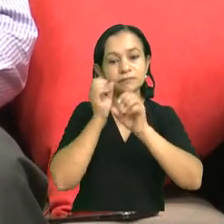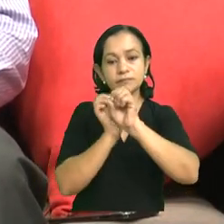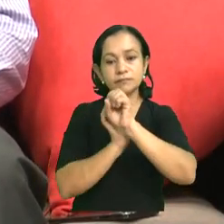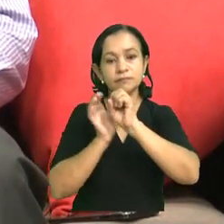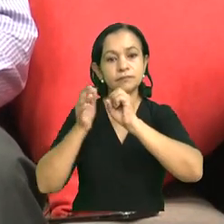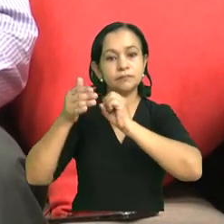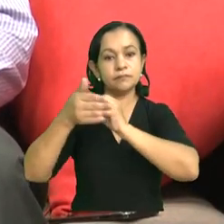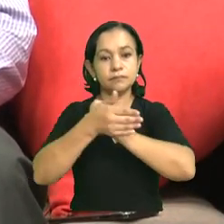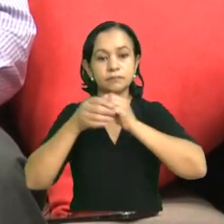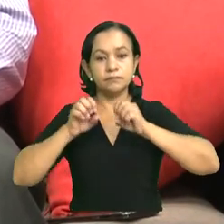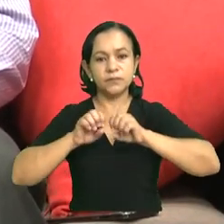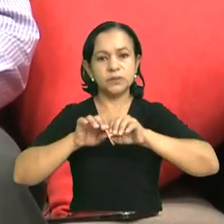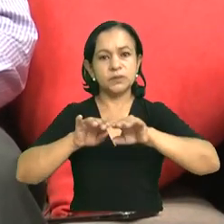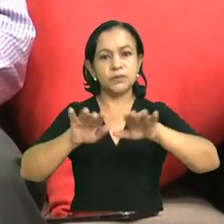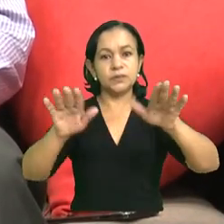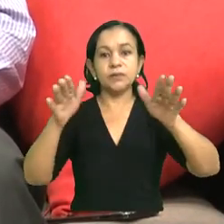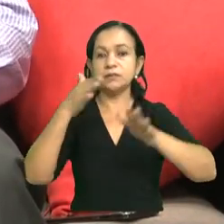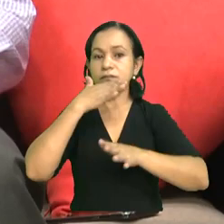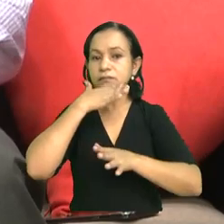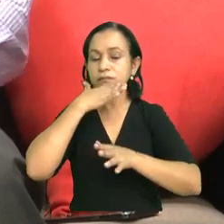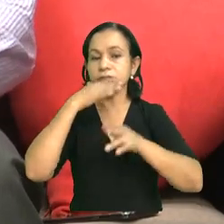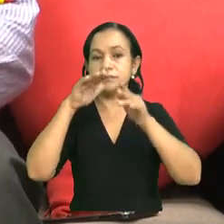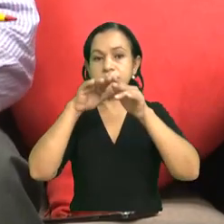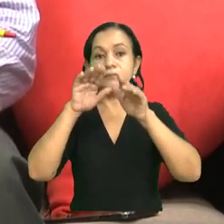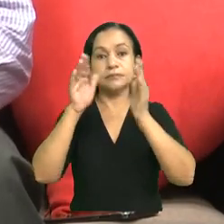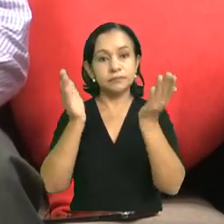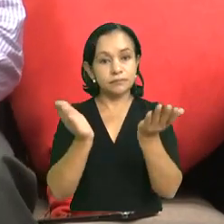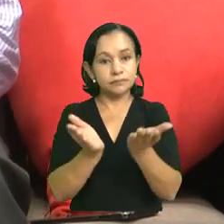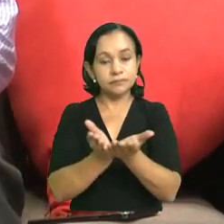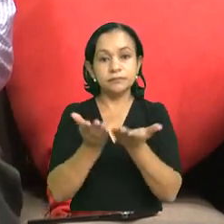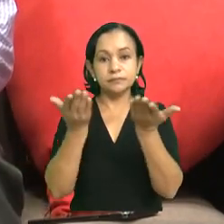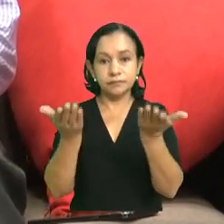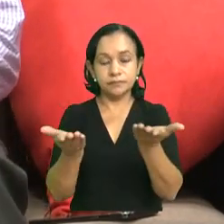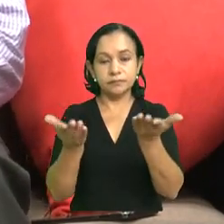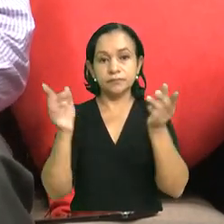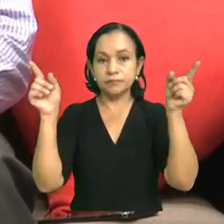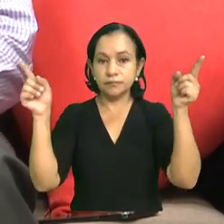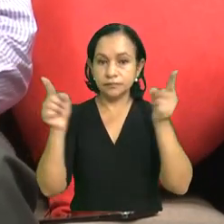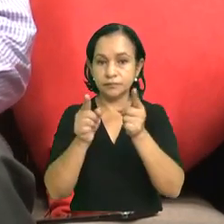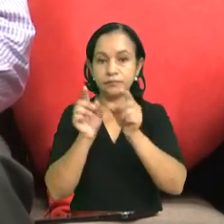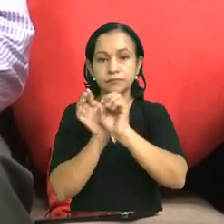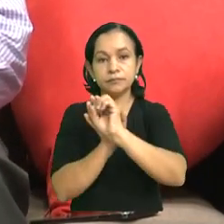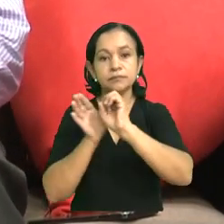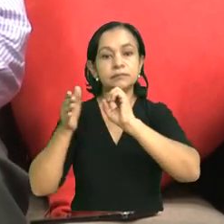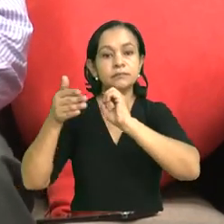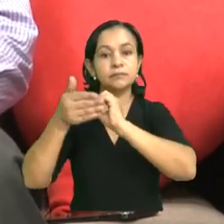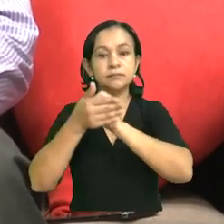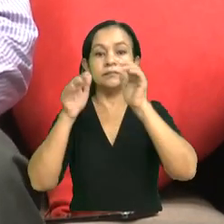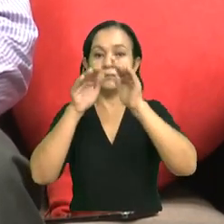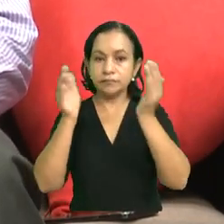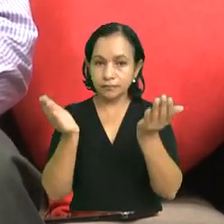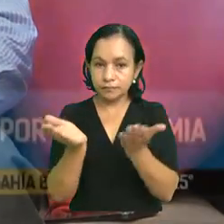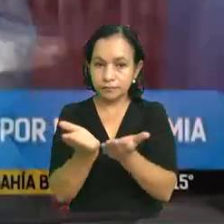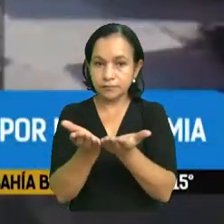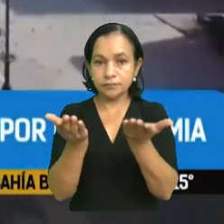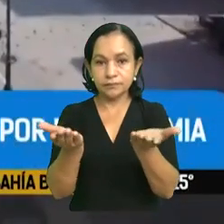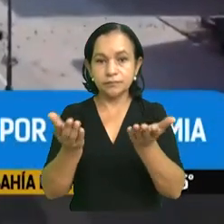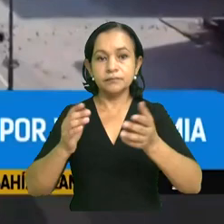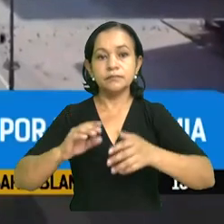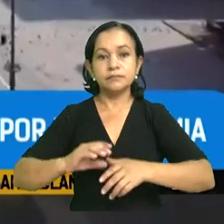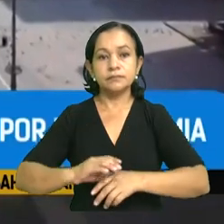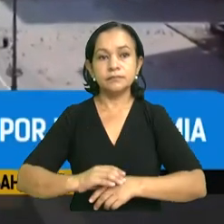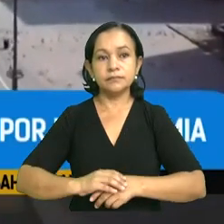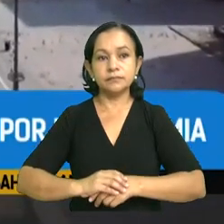es una situación compleja a nivel global. Así es. Adelante con el resumen del coronavirus a nivel global.